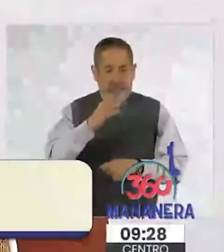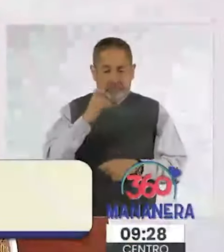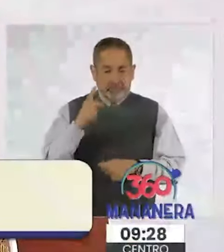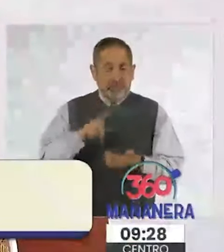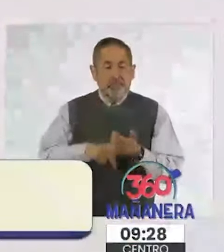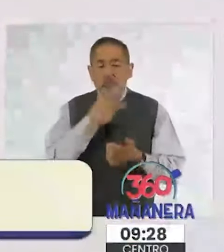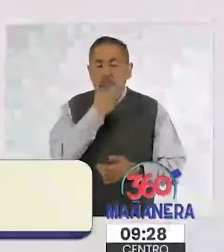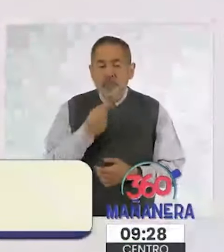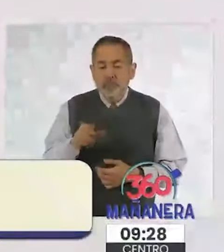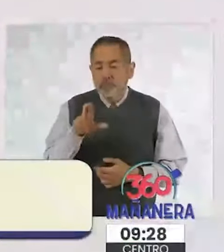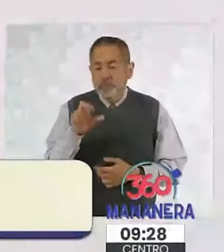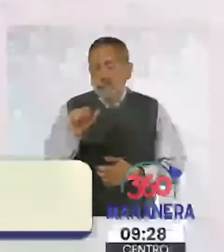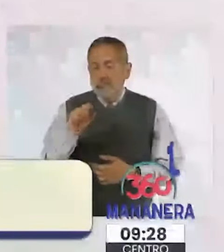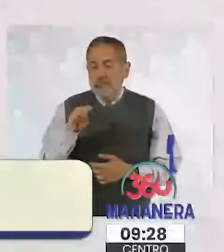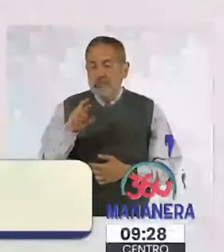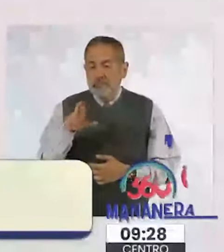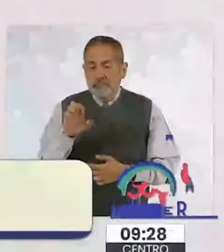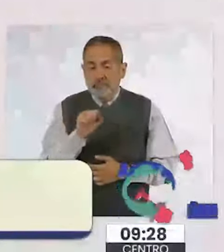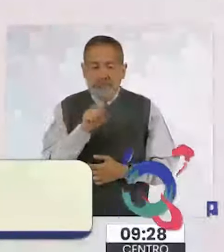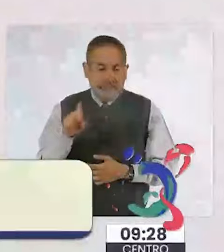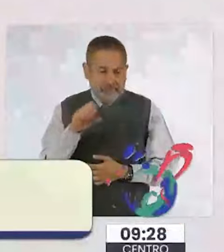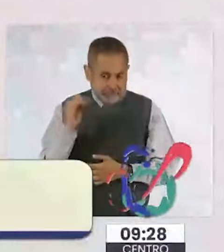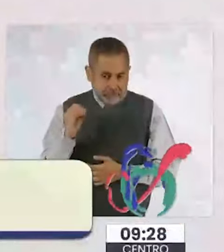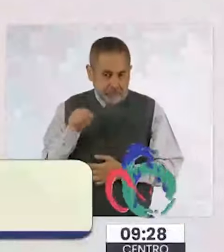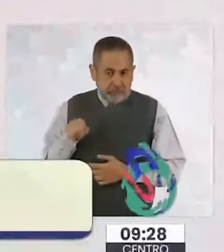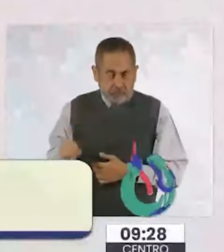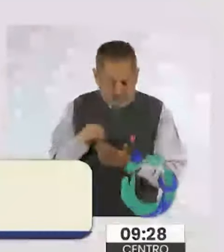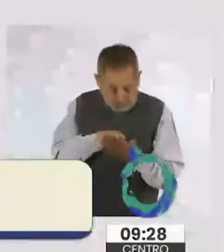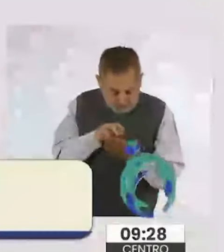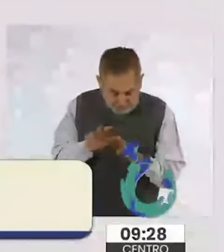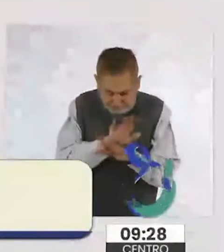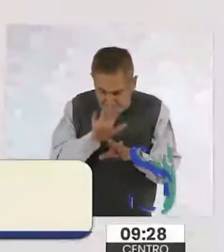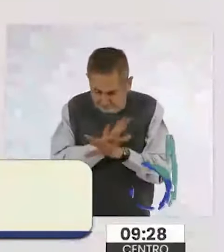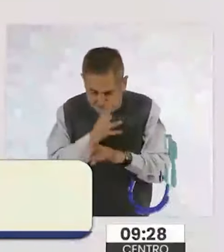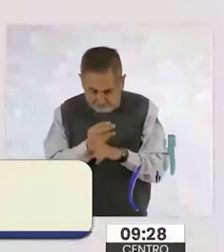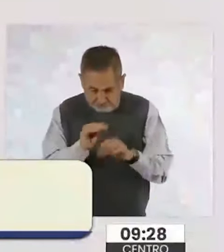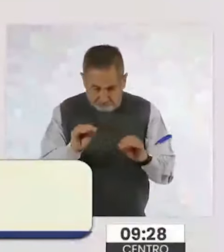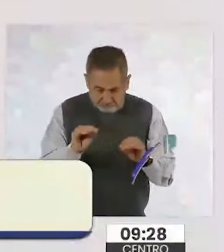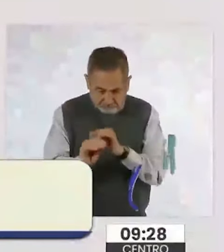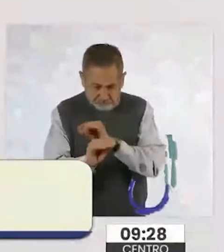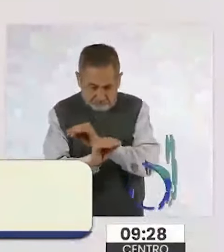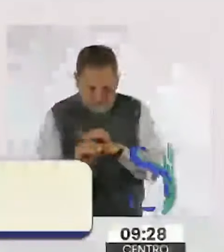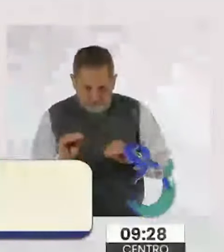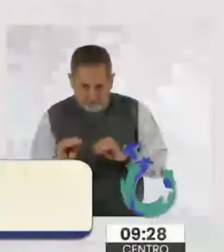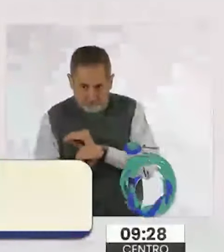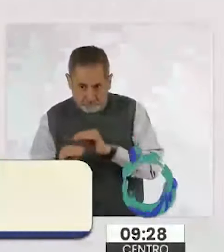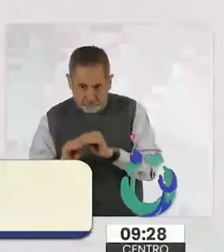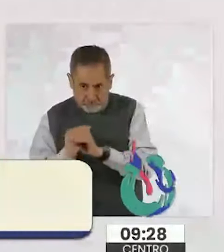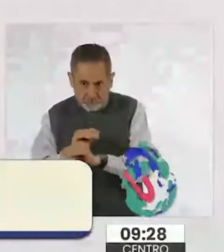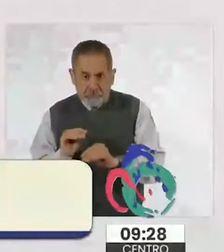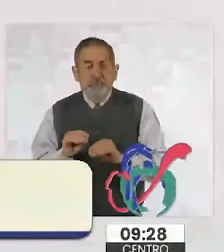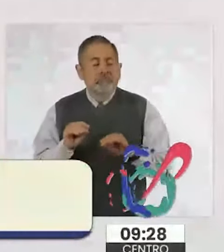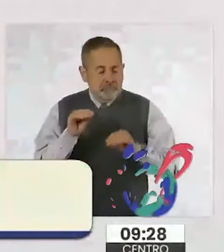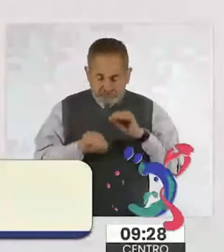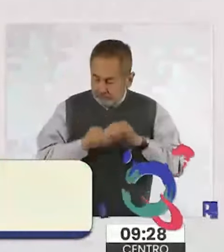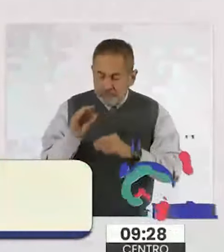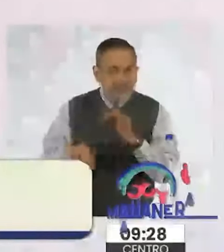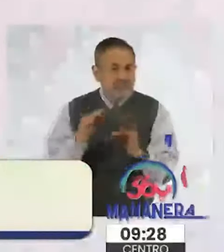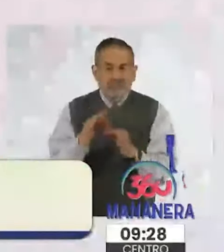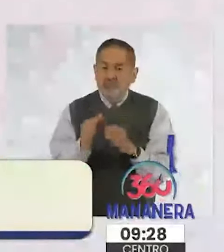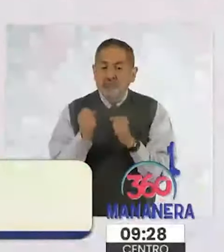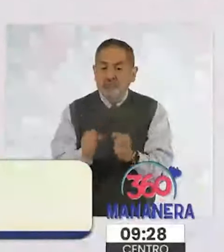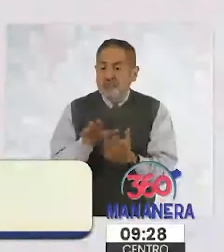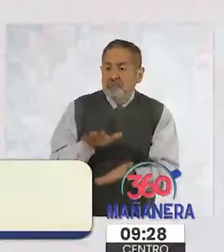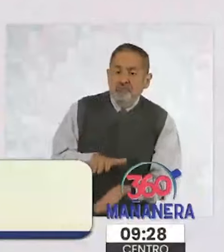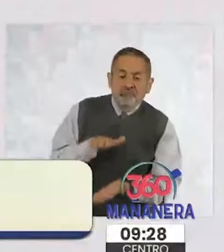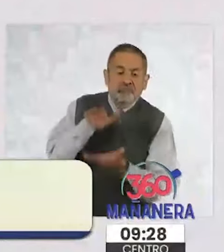sólido vienen cambios eh importantes en la manera de distribución del presupuesto eh se